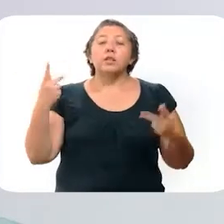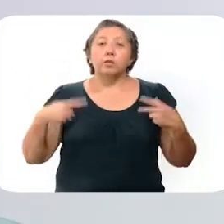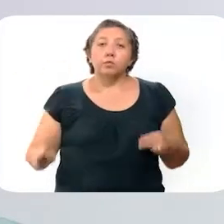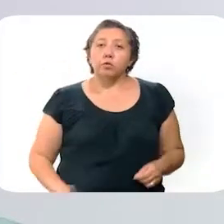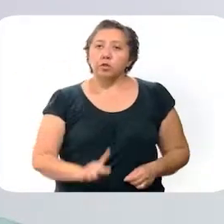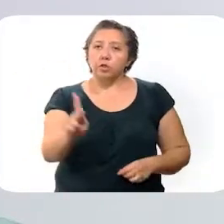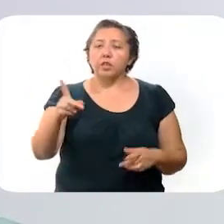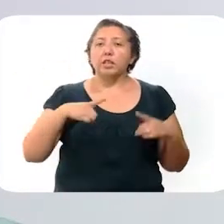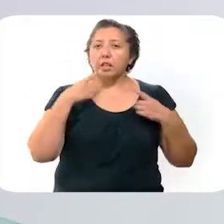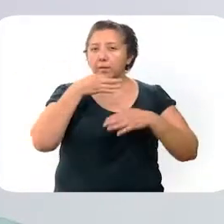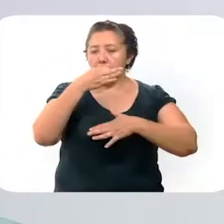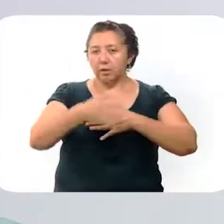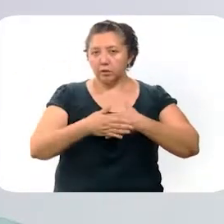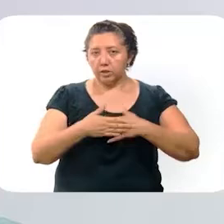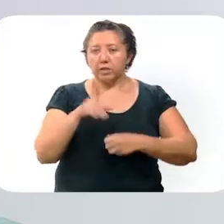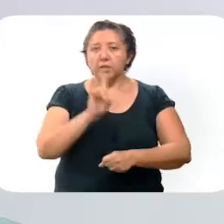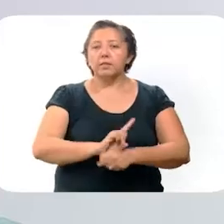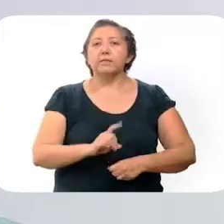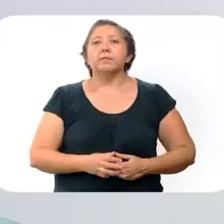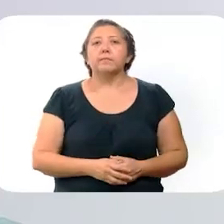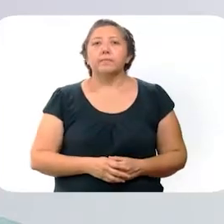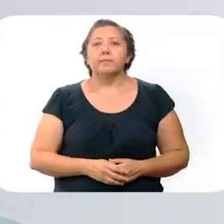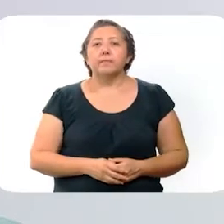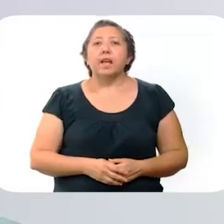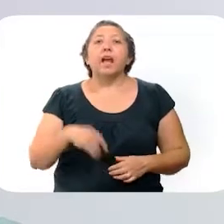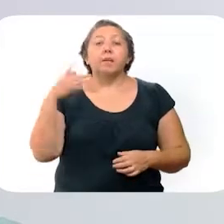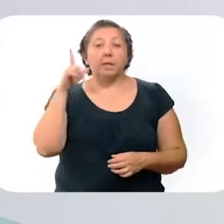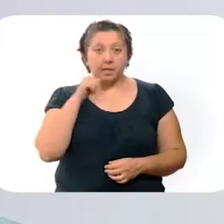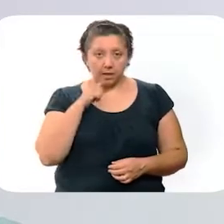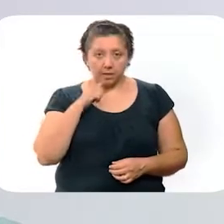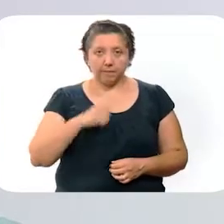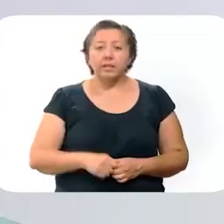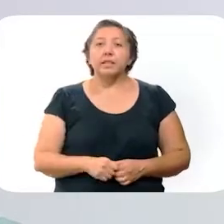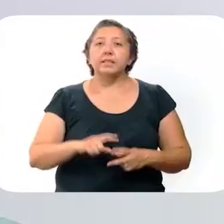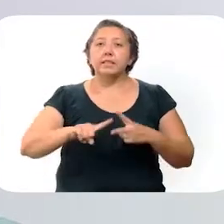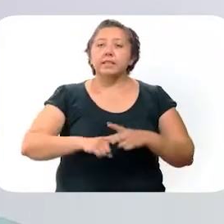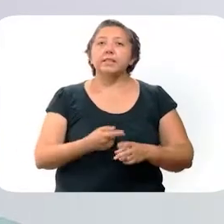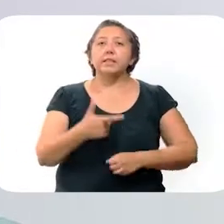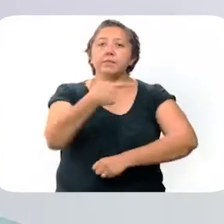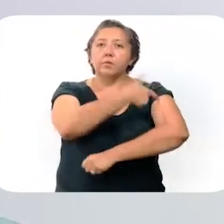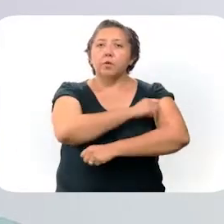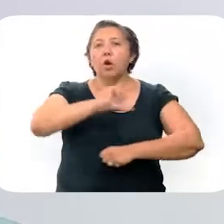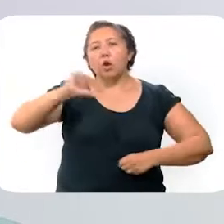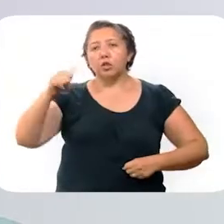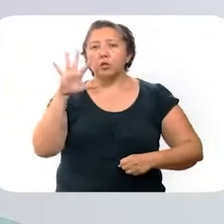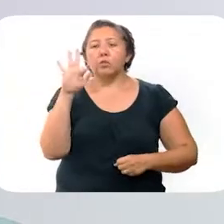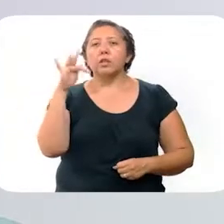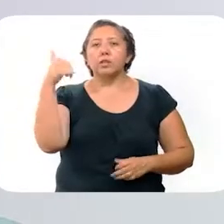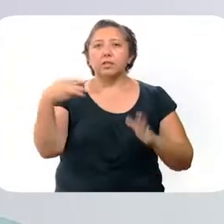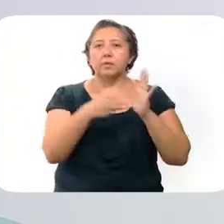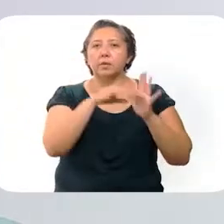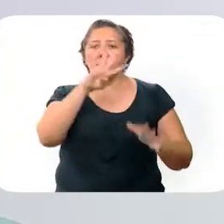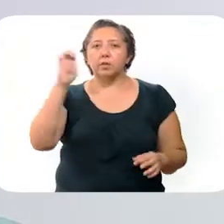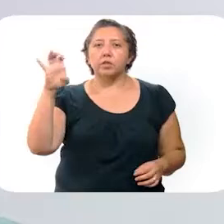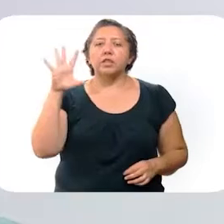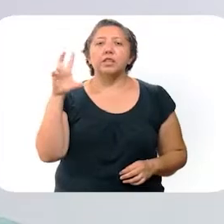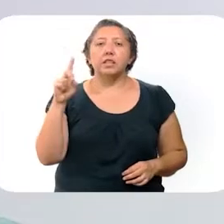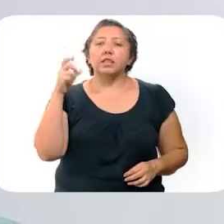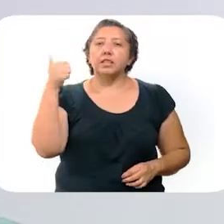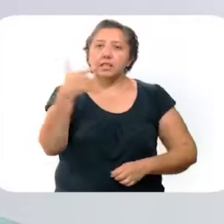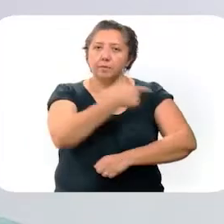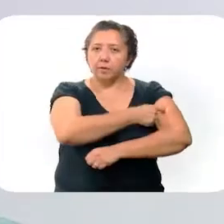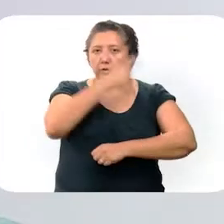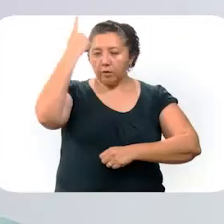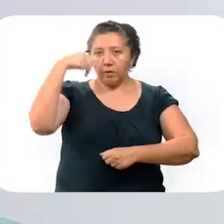de municipios que daremos a conocer en los próximos días. A partir de mañana, se iniciará la aplicación de otras 46.436